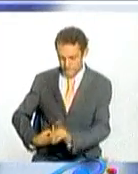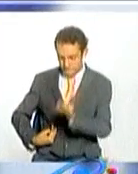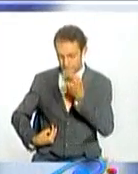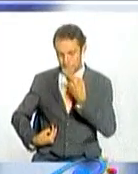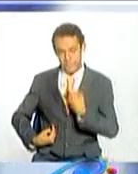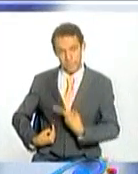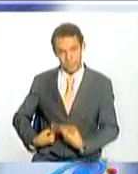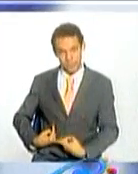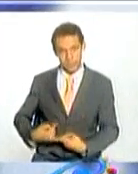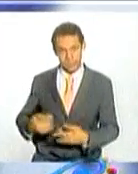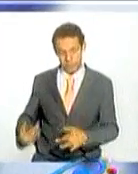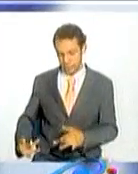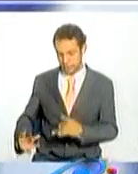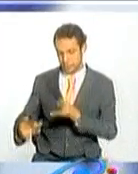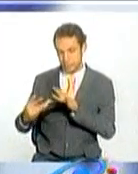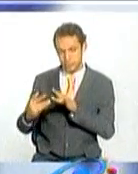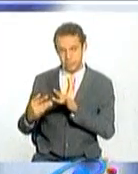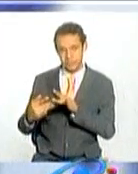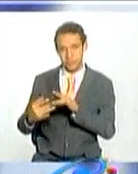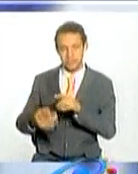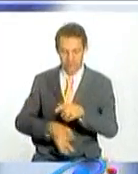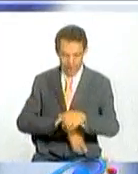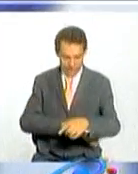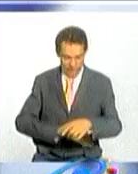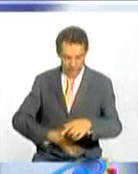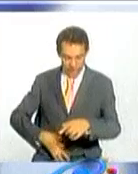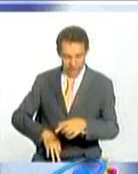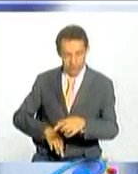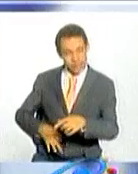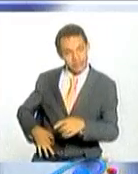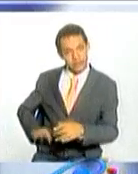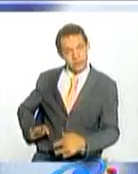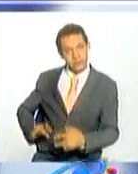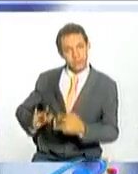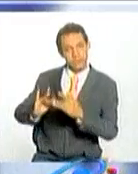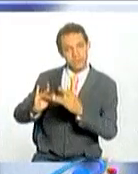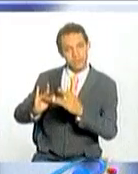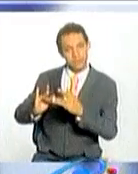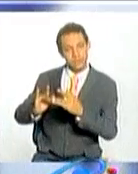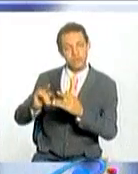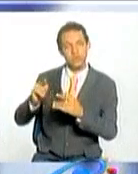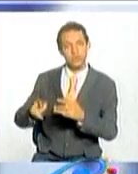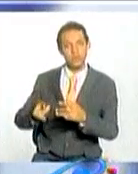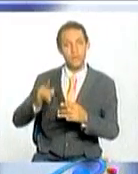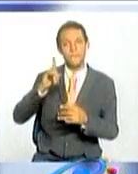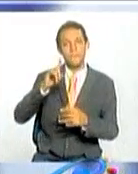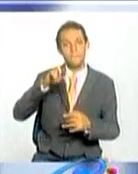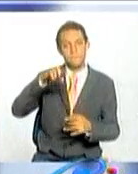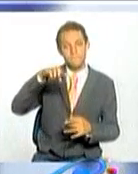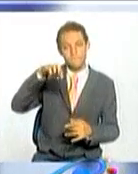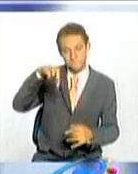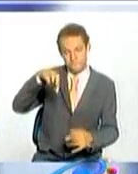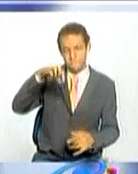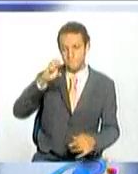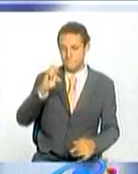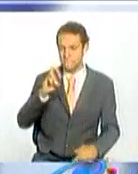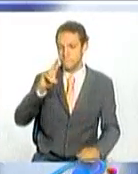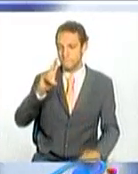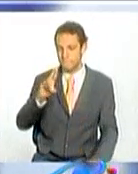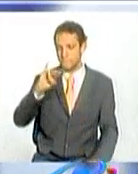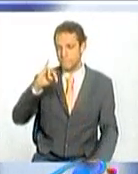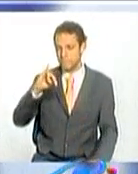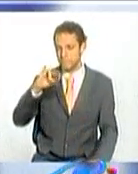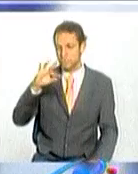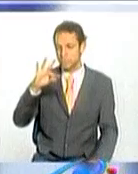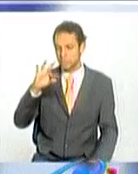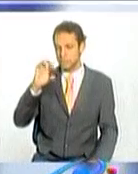la arteria renal izquierda. Todo esto es lo que llamamos la zona del retroperitoneo, muy importante puesto que ahí también es